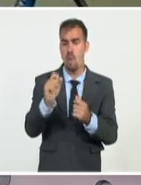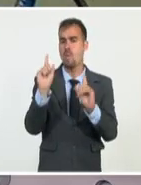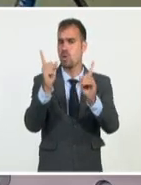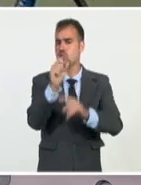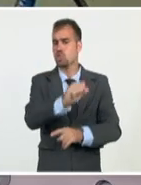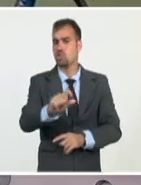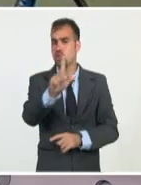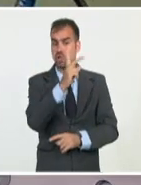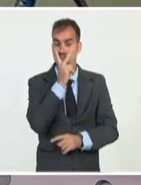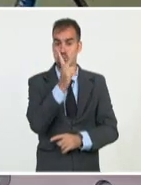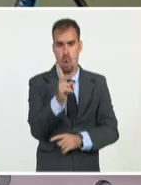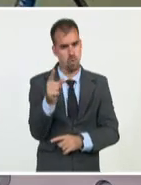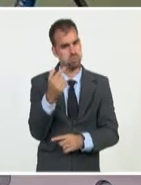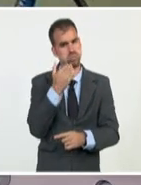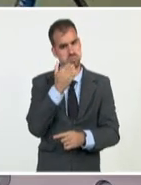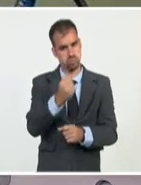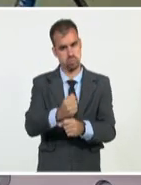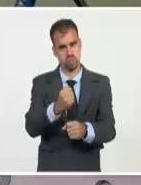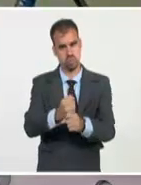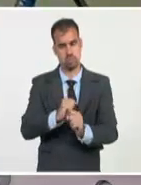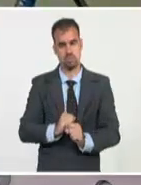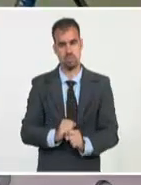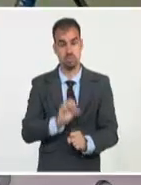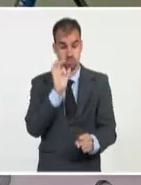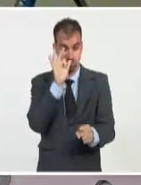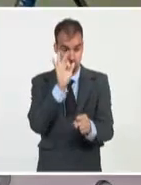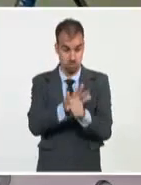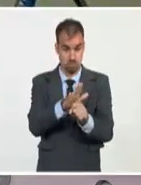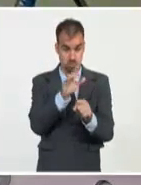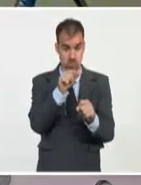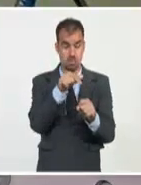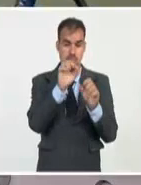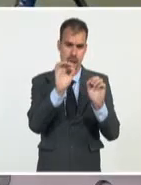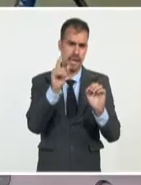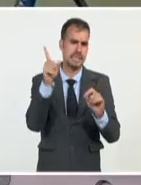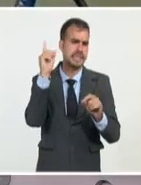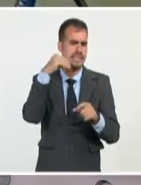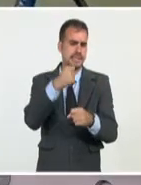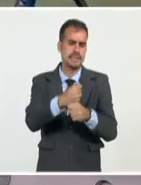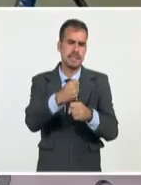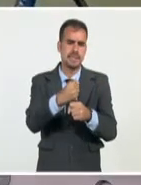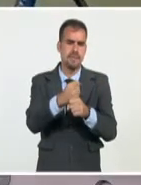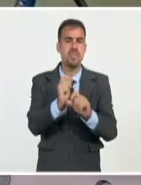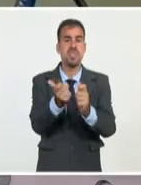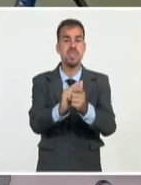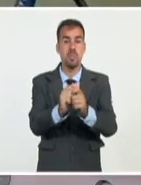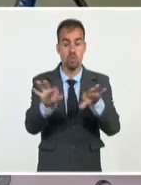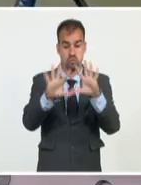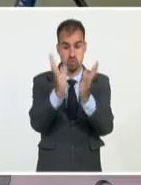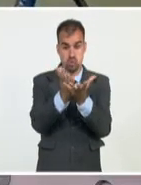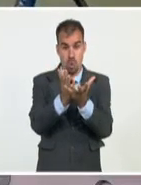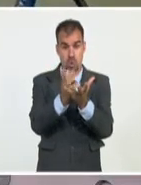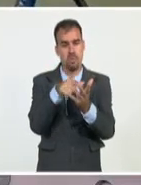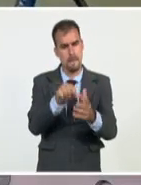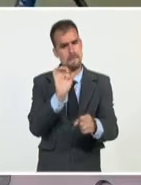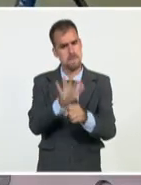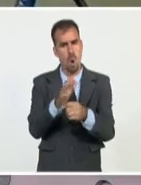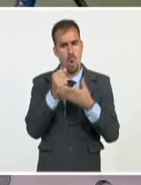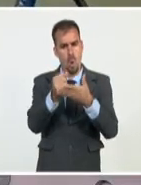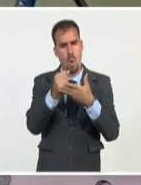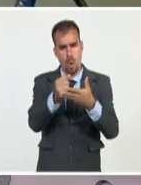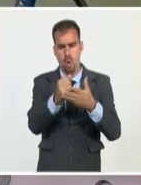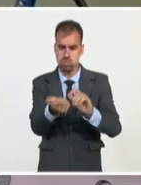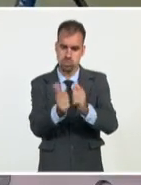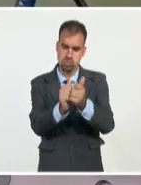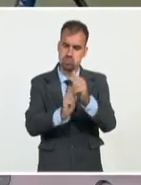Desde esos días, y en apego a su formación como licenciado en Cultura Física y Deportes, Ernesto apoyó el desarrollo del deporte,